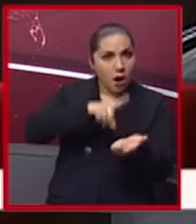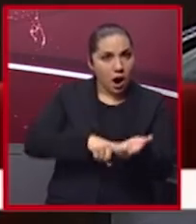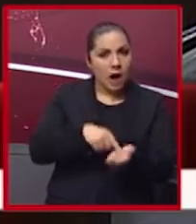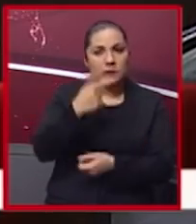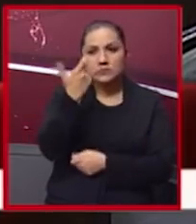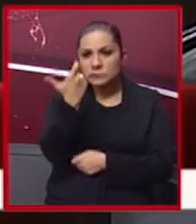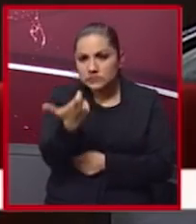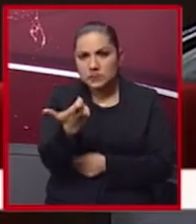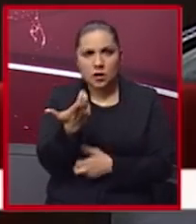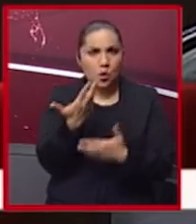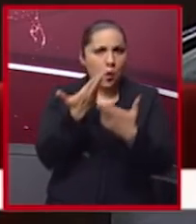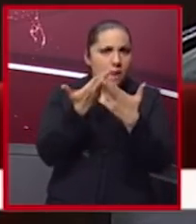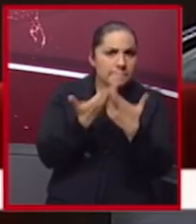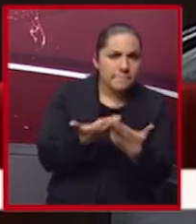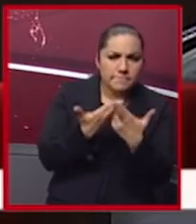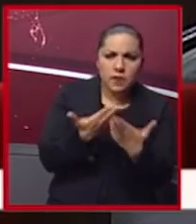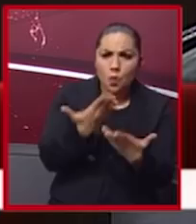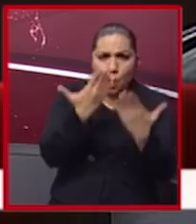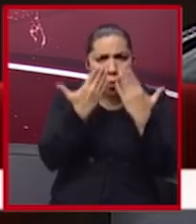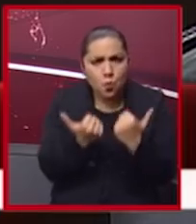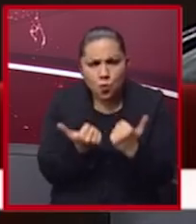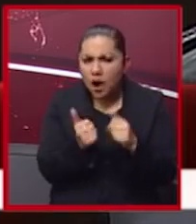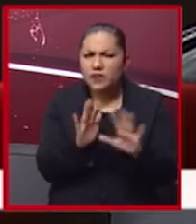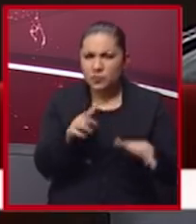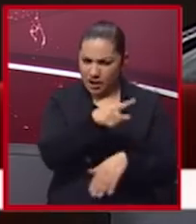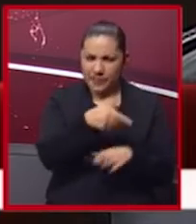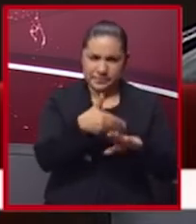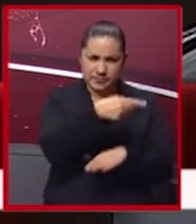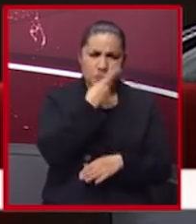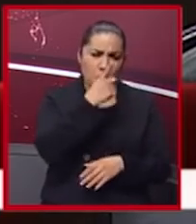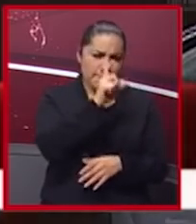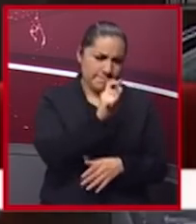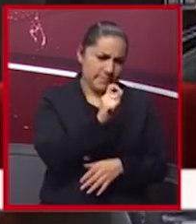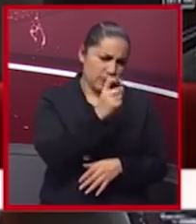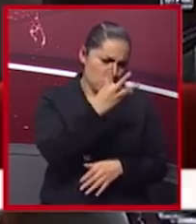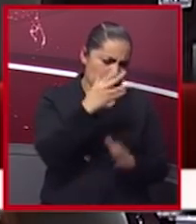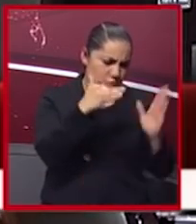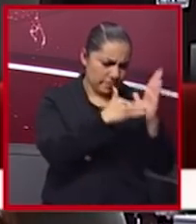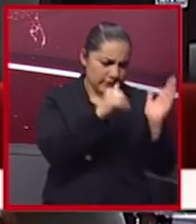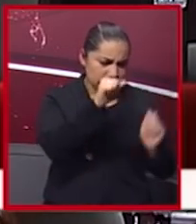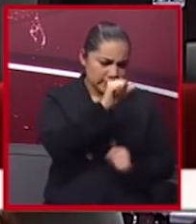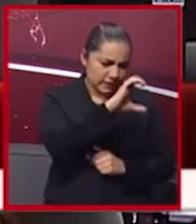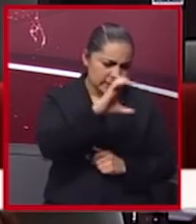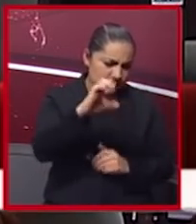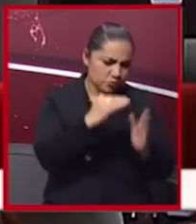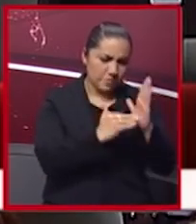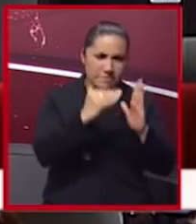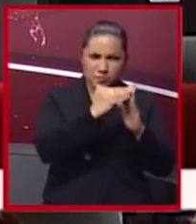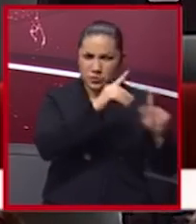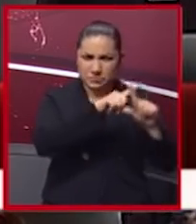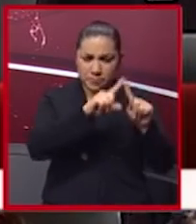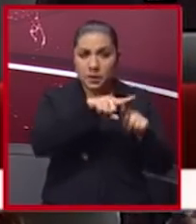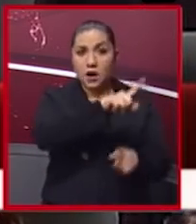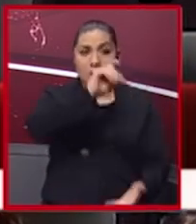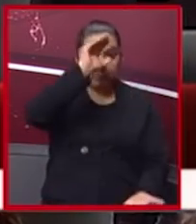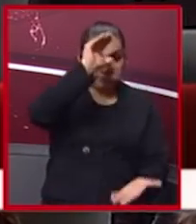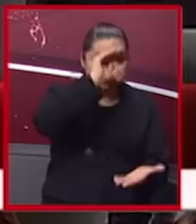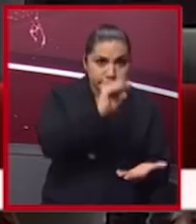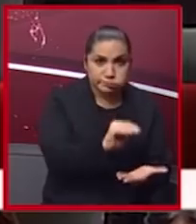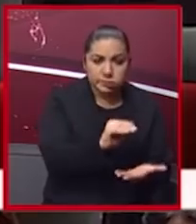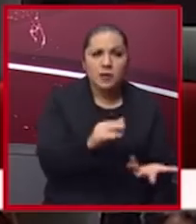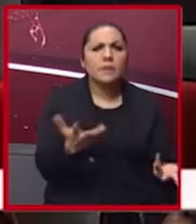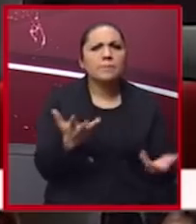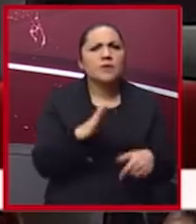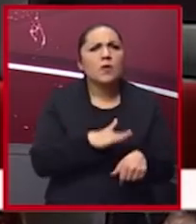se va de 24,644 a 3,600 y fracción este año? Precisamente porque se usaron en los problemas